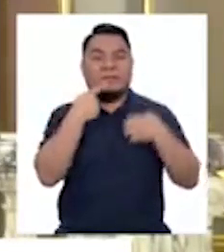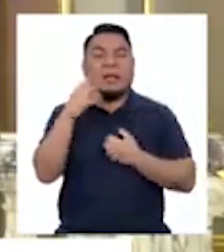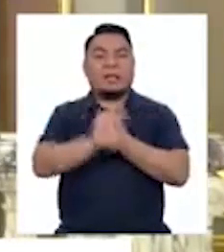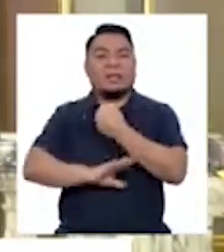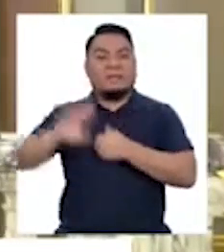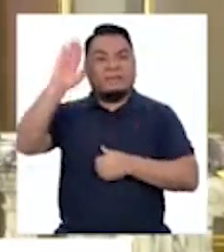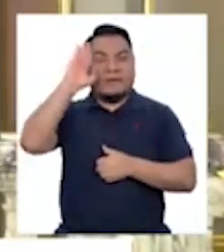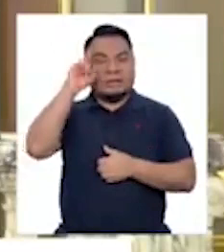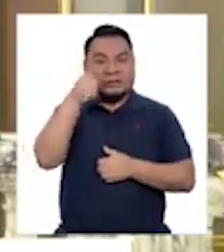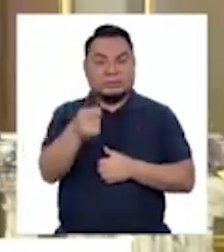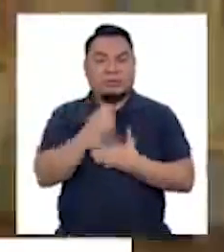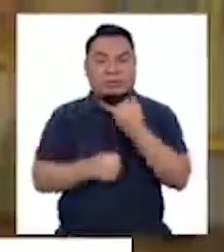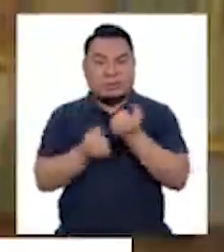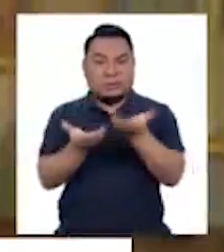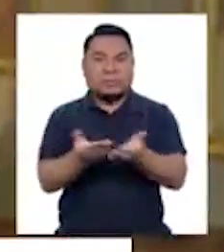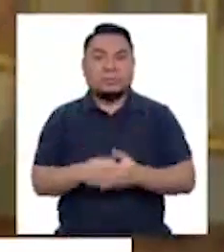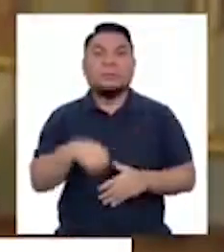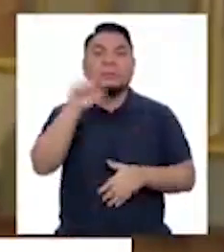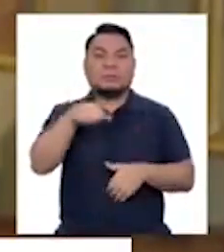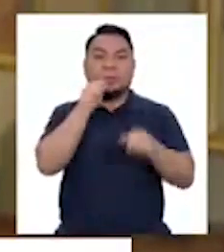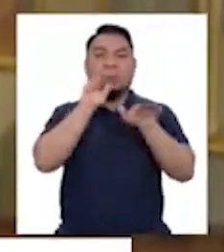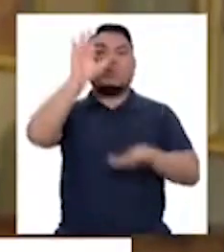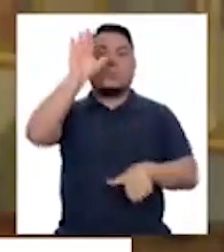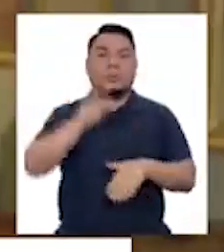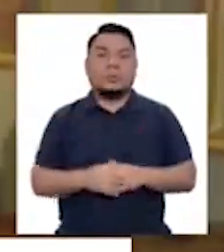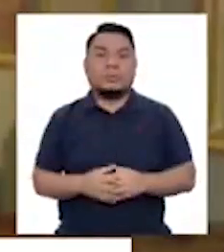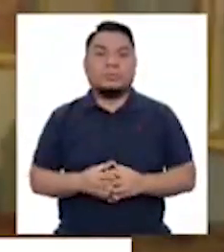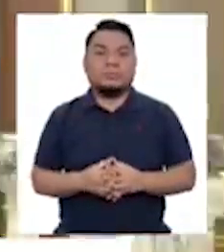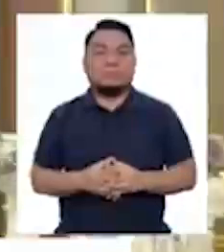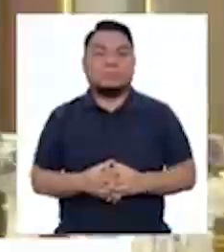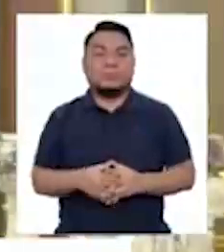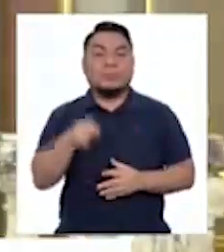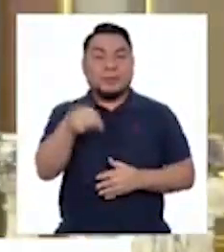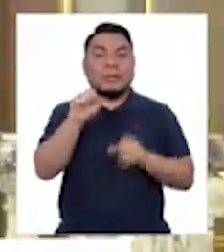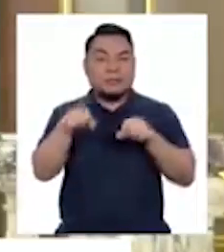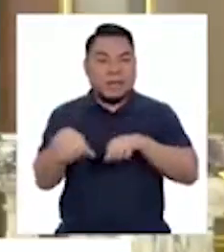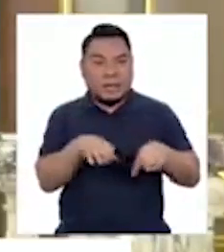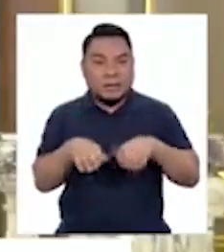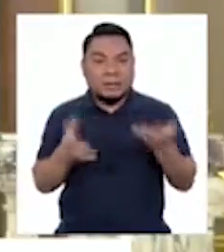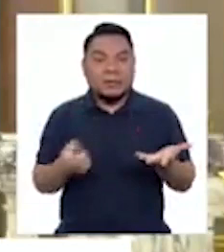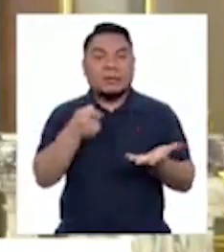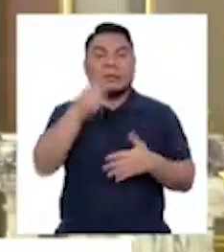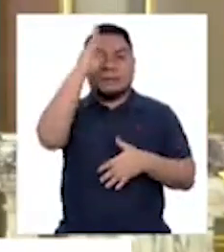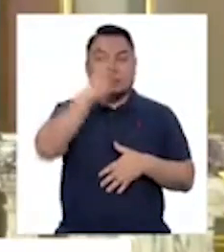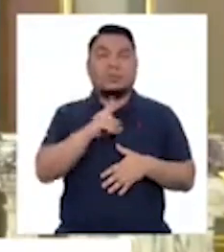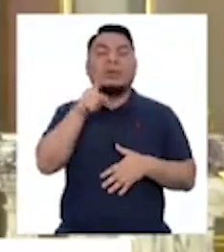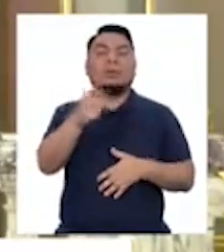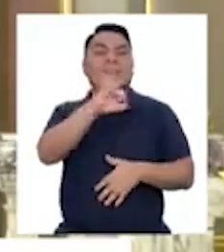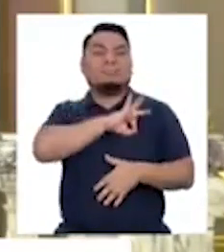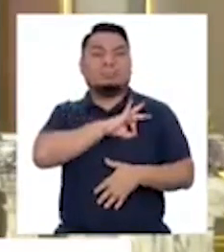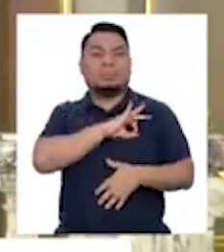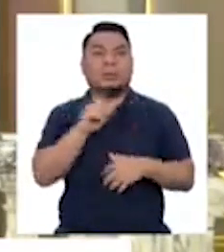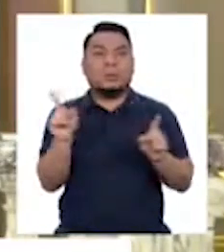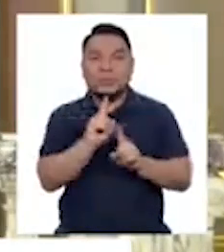defensa que os confío. Sí, juro. Si así lo hicieres, que Dios os premie y si